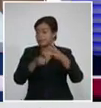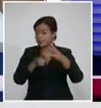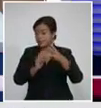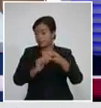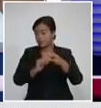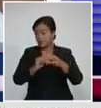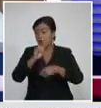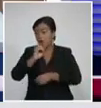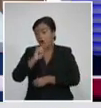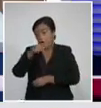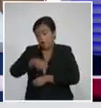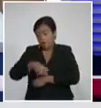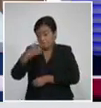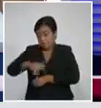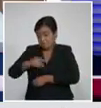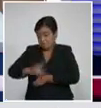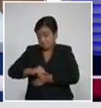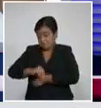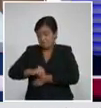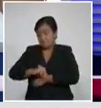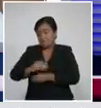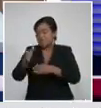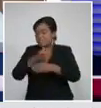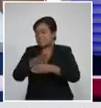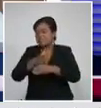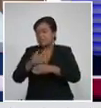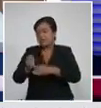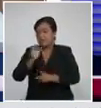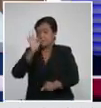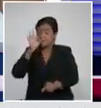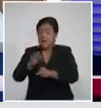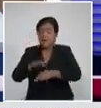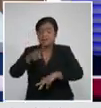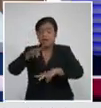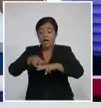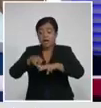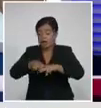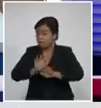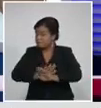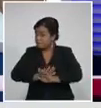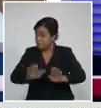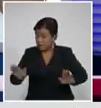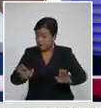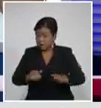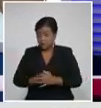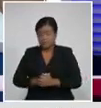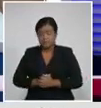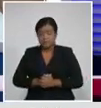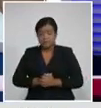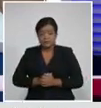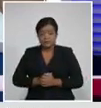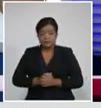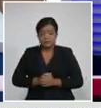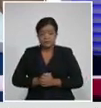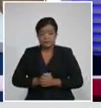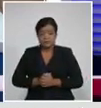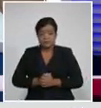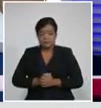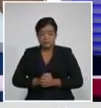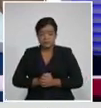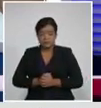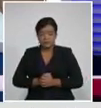tipo. Y ya comenzó en La Habana el ensayo con Soberana